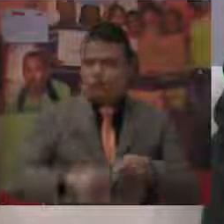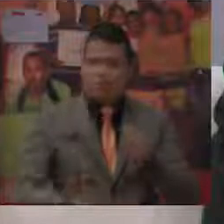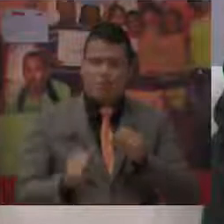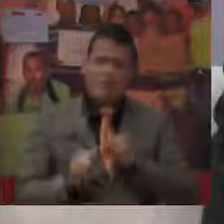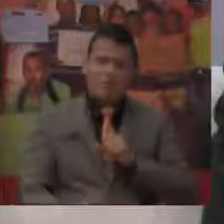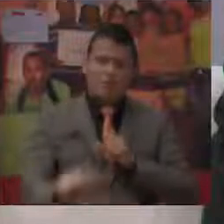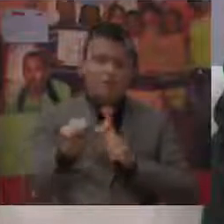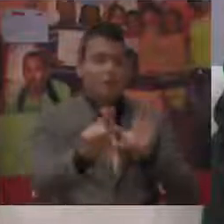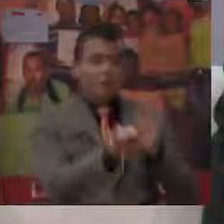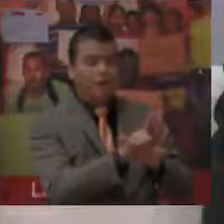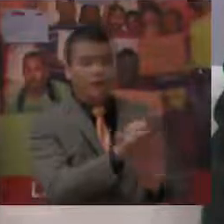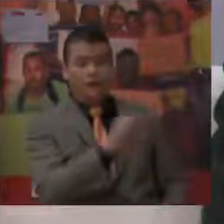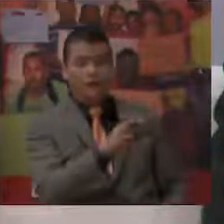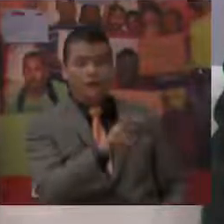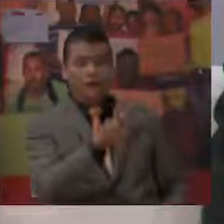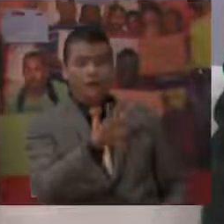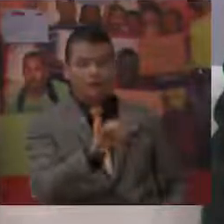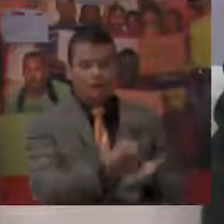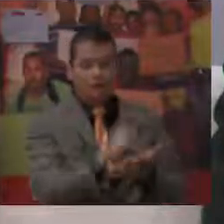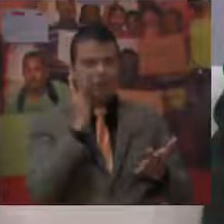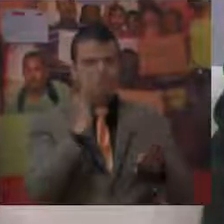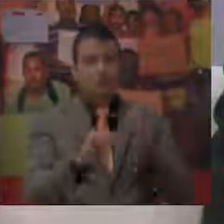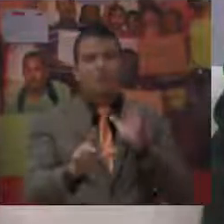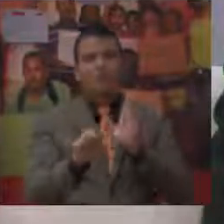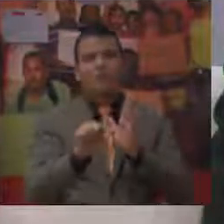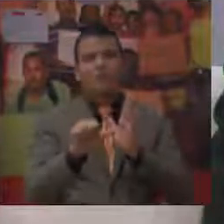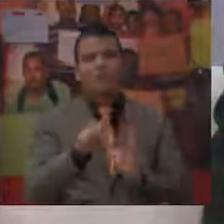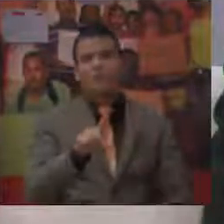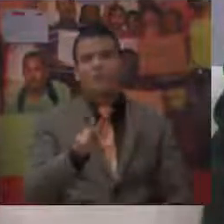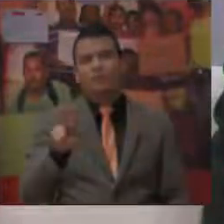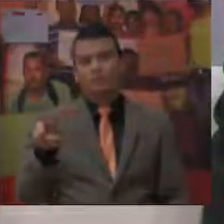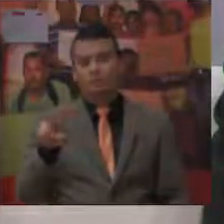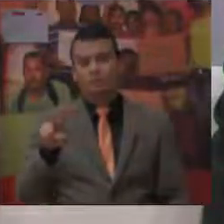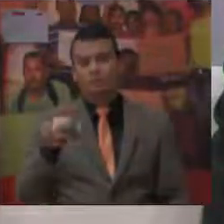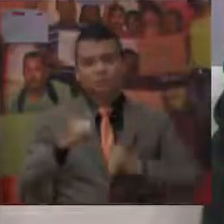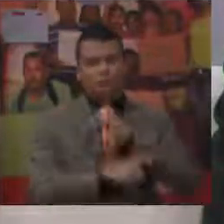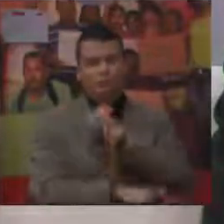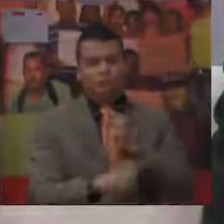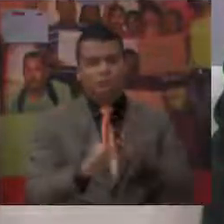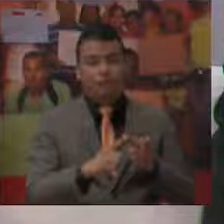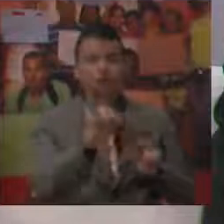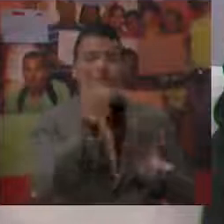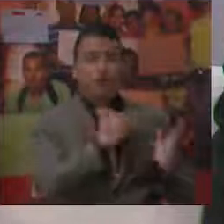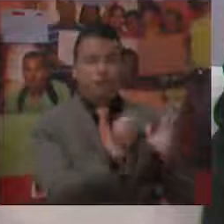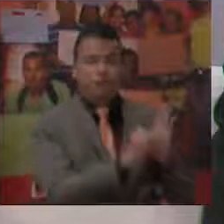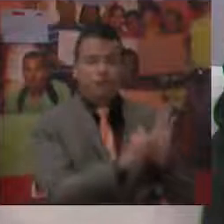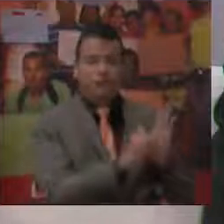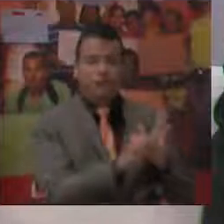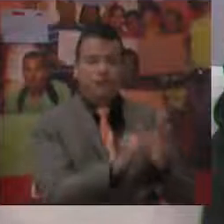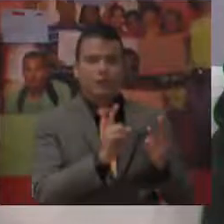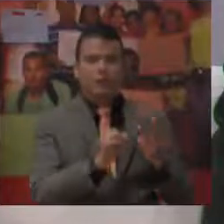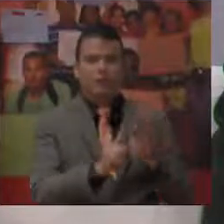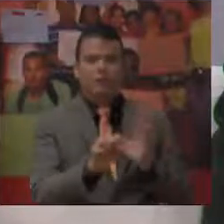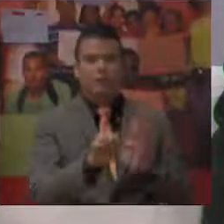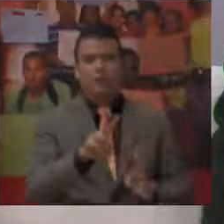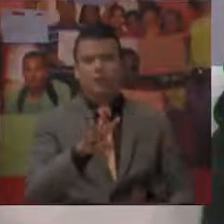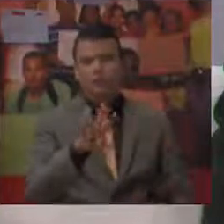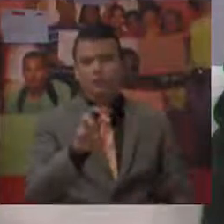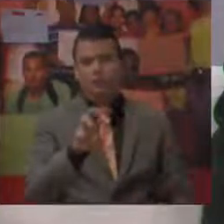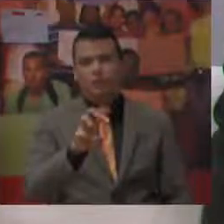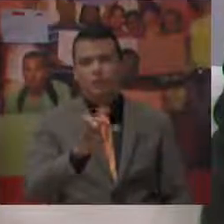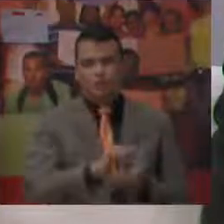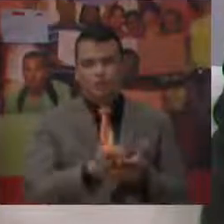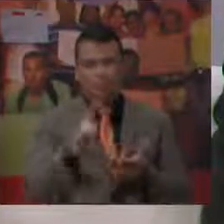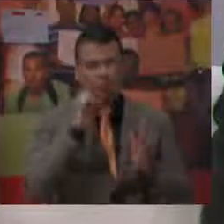1424 nos enmarca en el artículo 122, quedamos con una condena, un antecedente, el artículo 248 de